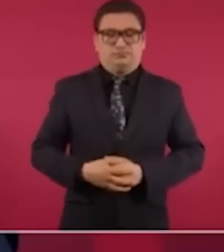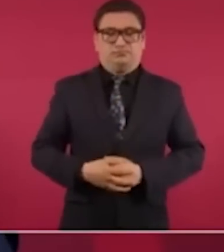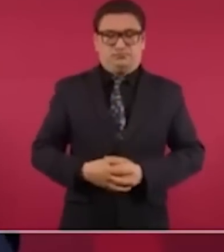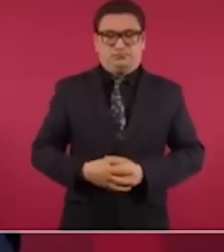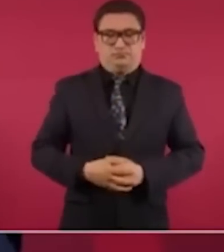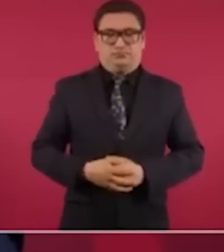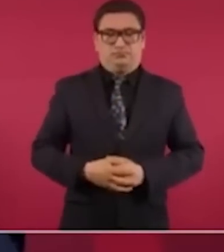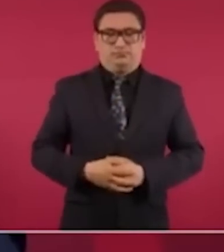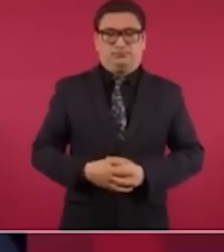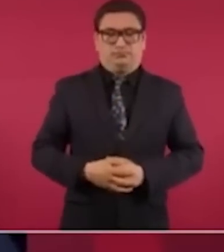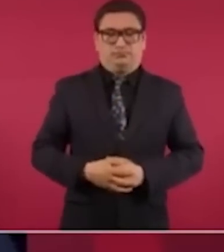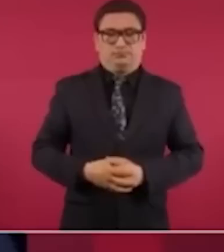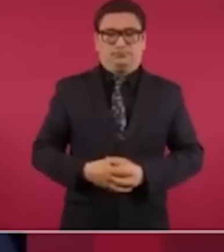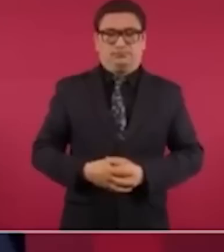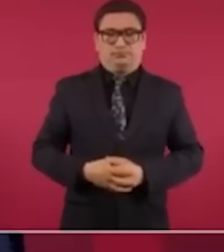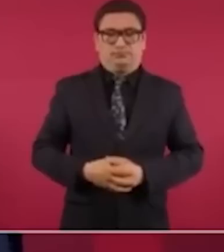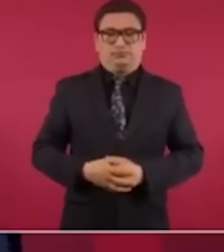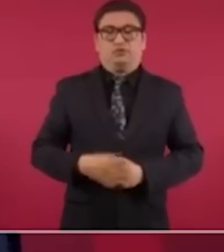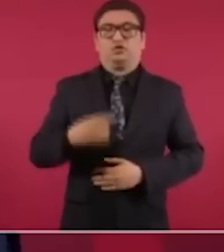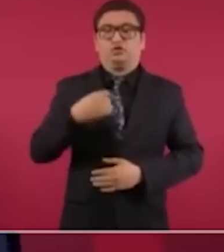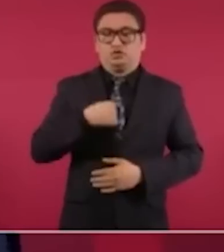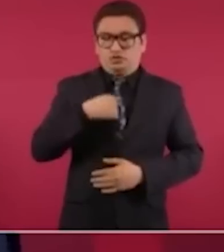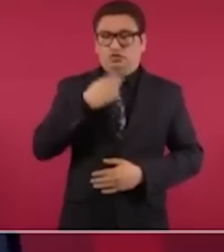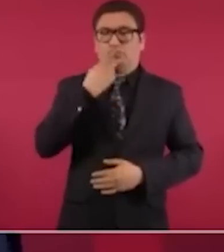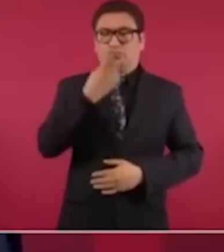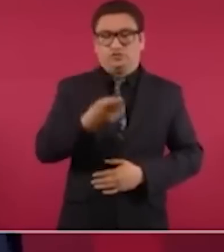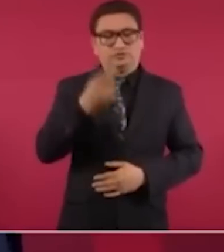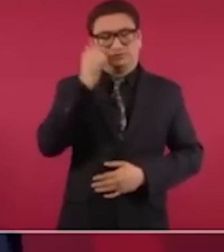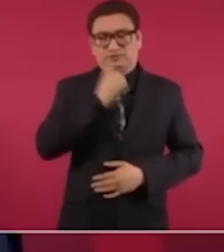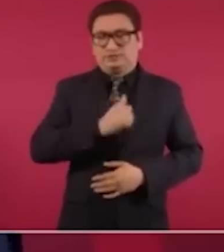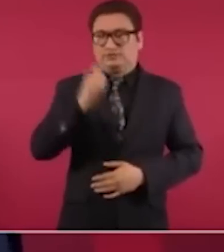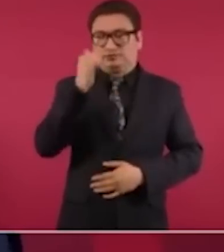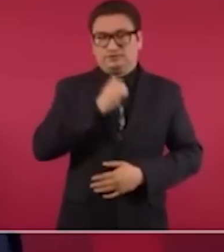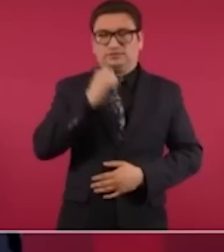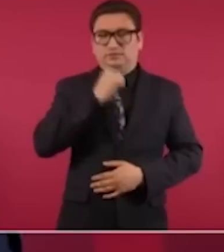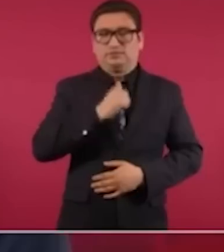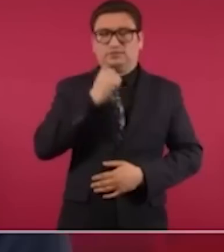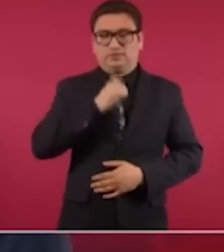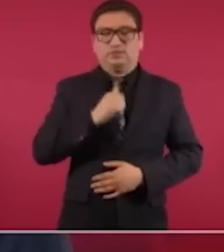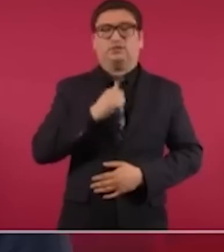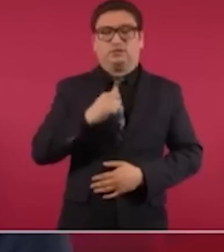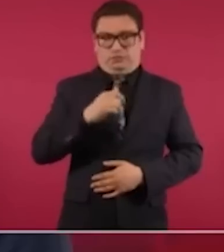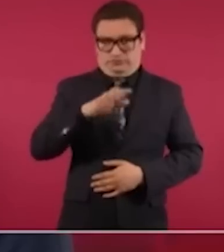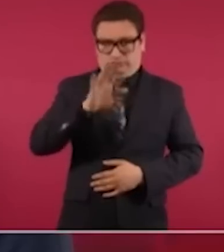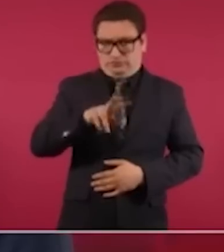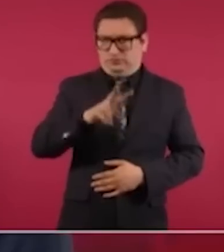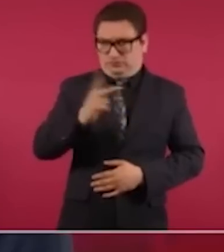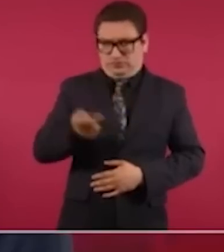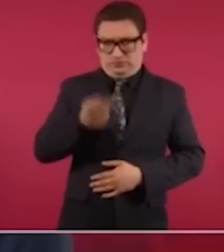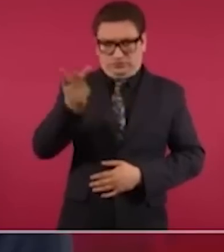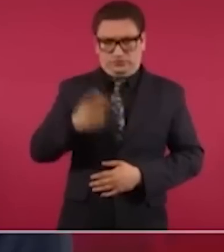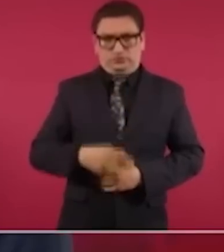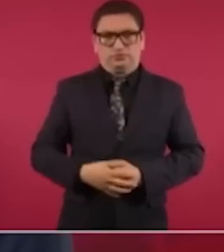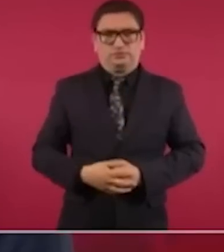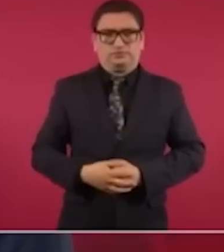no siempre les digo y pregúntenle